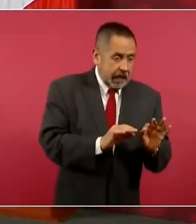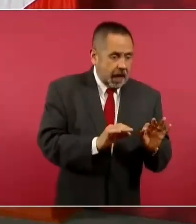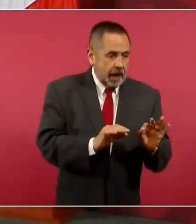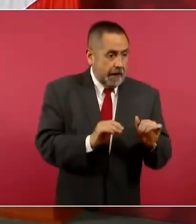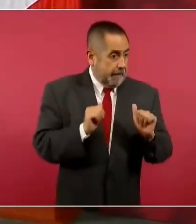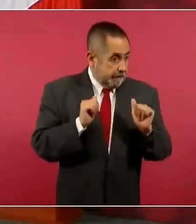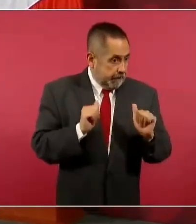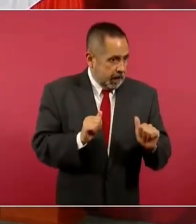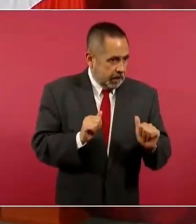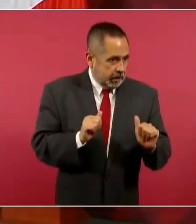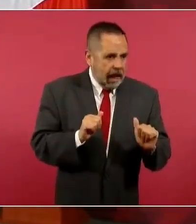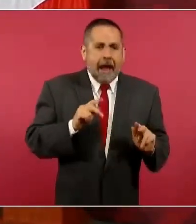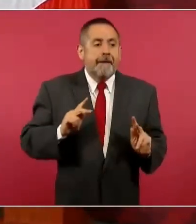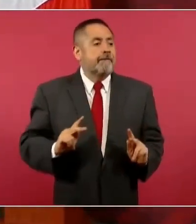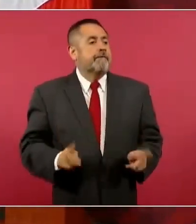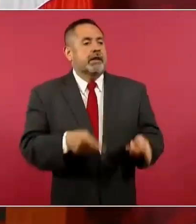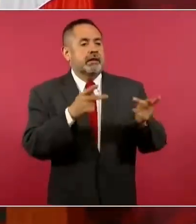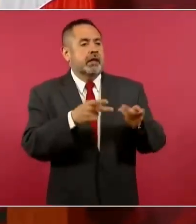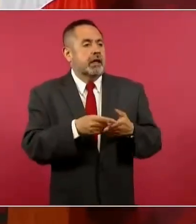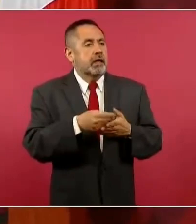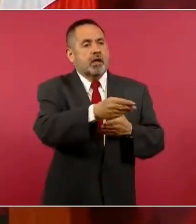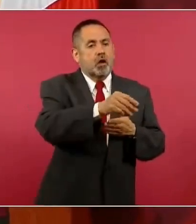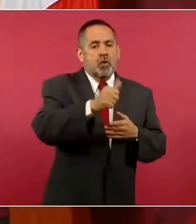a extranjeros